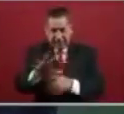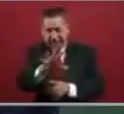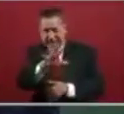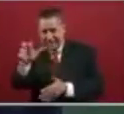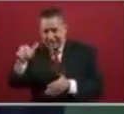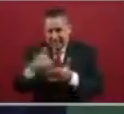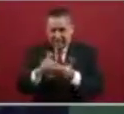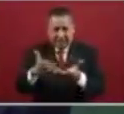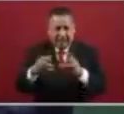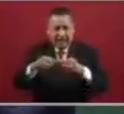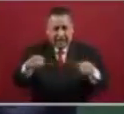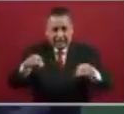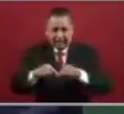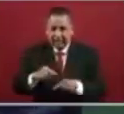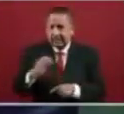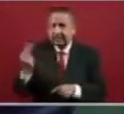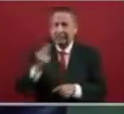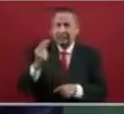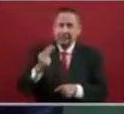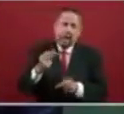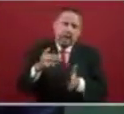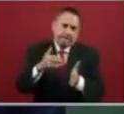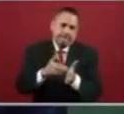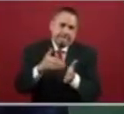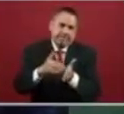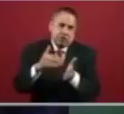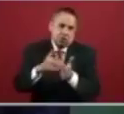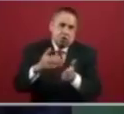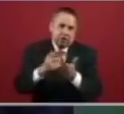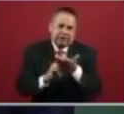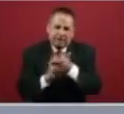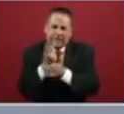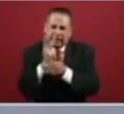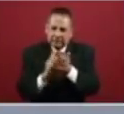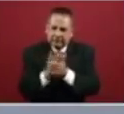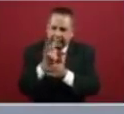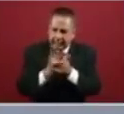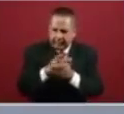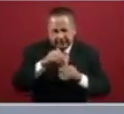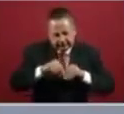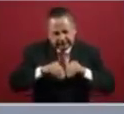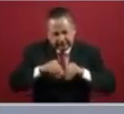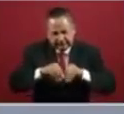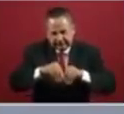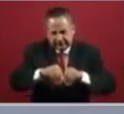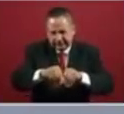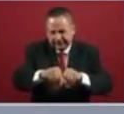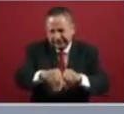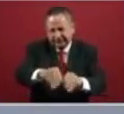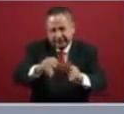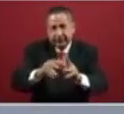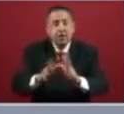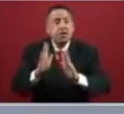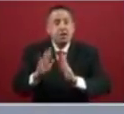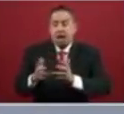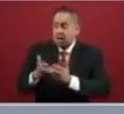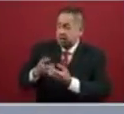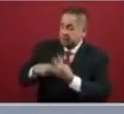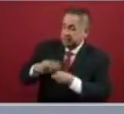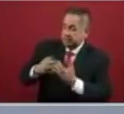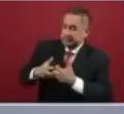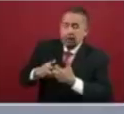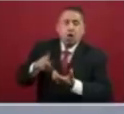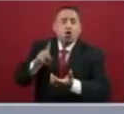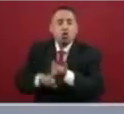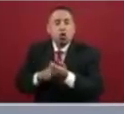hectáreas se necesitan millones de plantas, y se están produciendo esas plantas